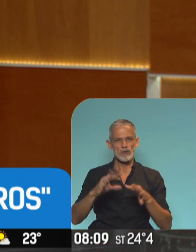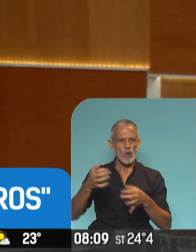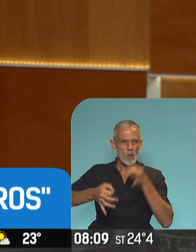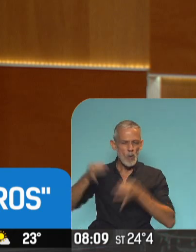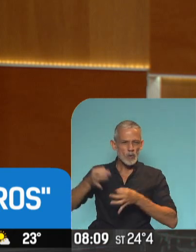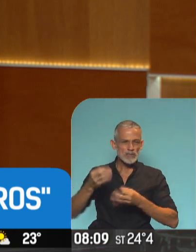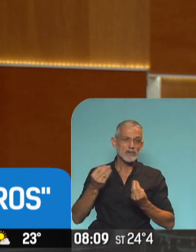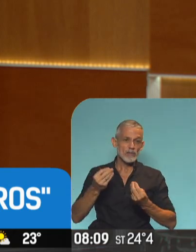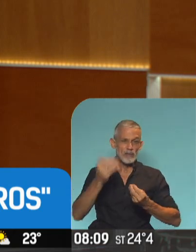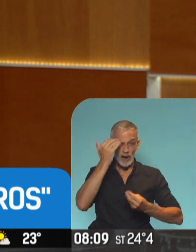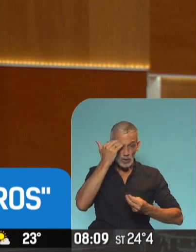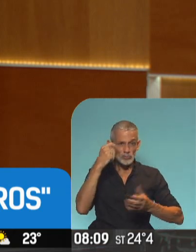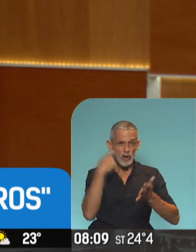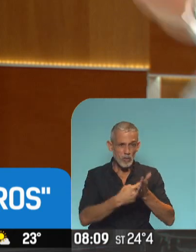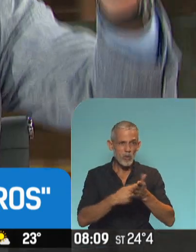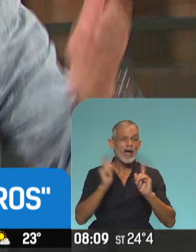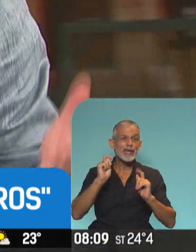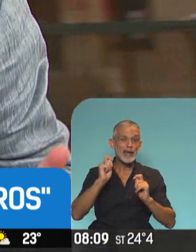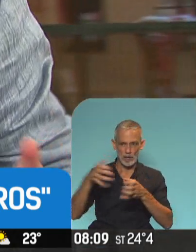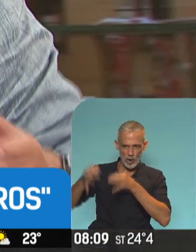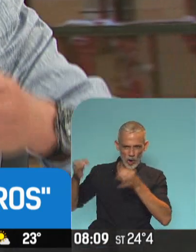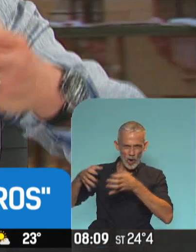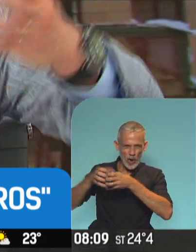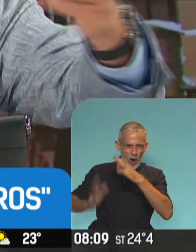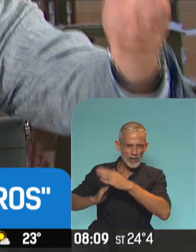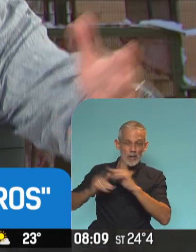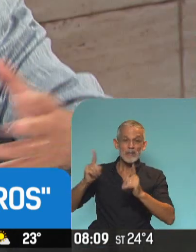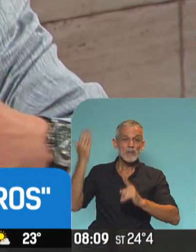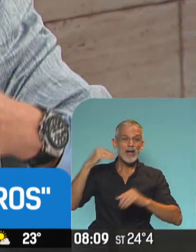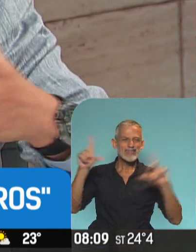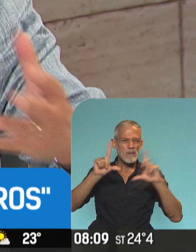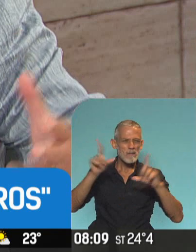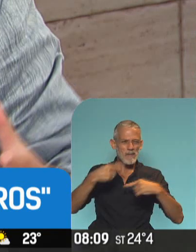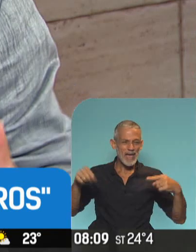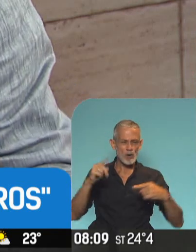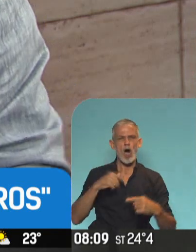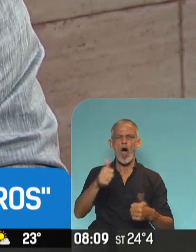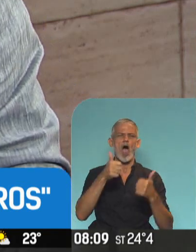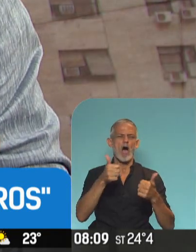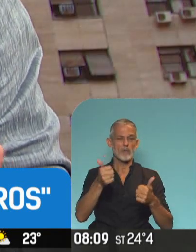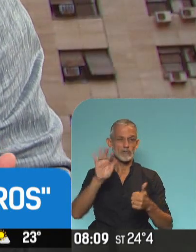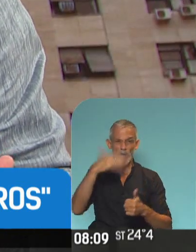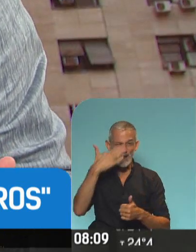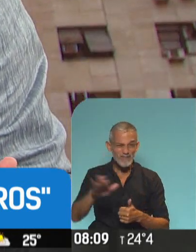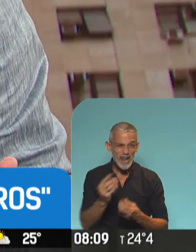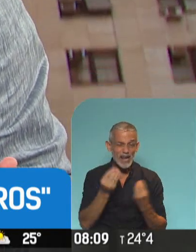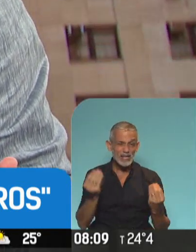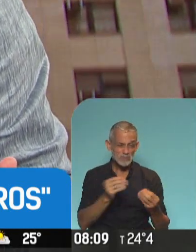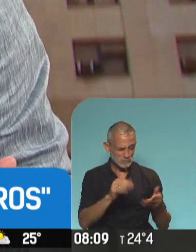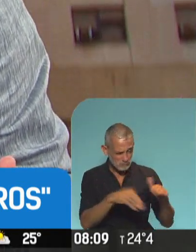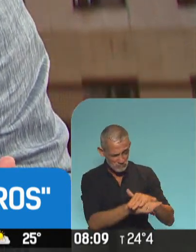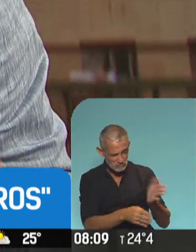fue declarada inconstitucional por la Corte Suprema. Y la de los medios, que en principio era una maravilla, qué sé yo, y terminó siendo papel